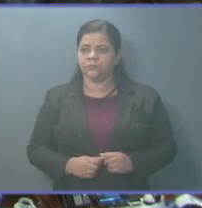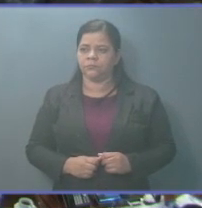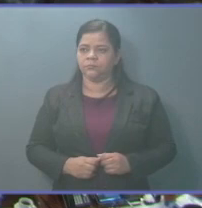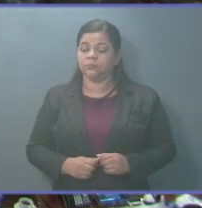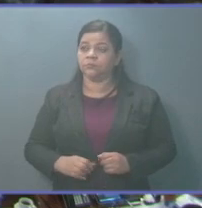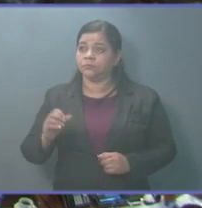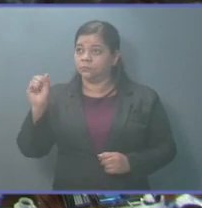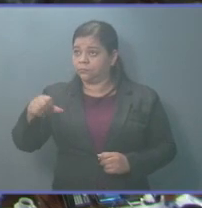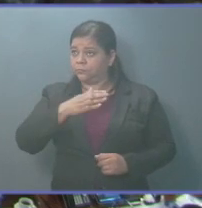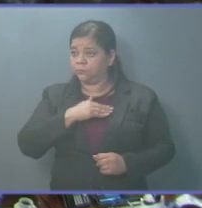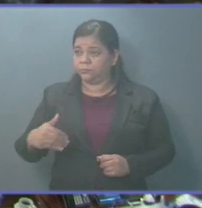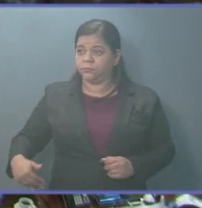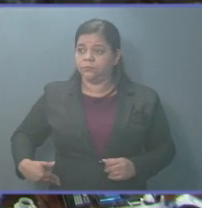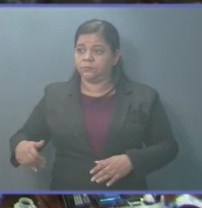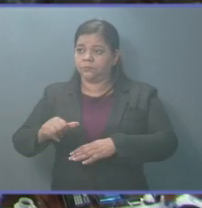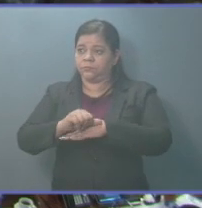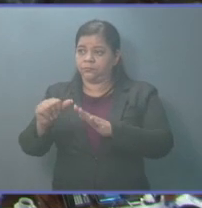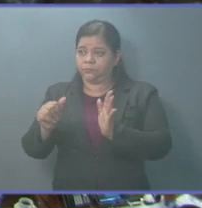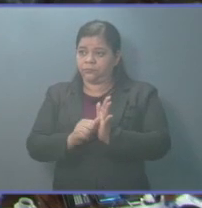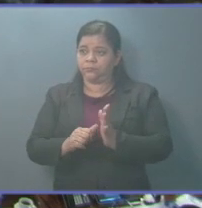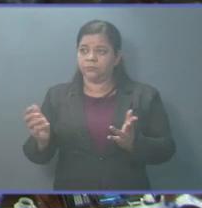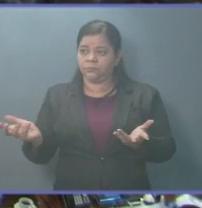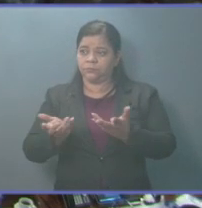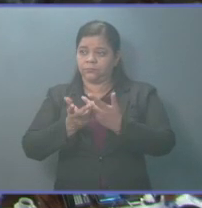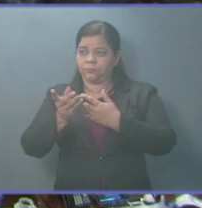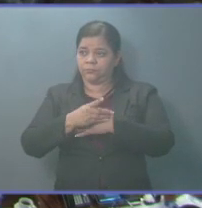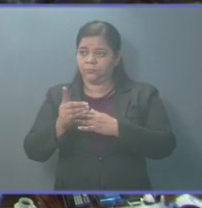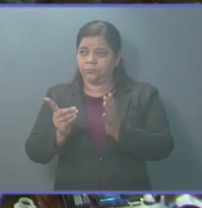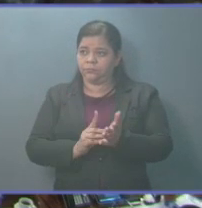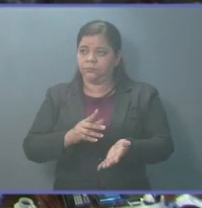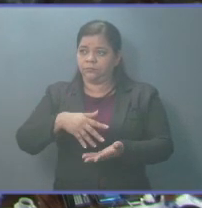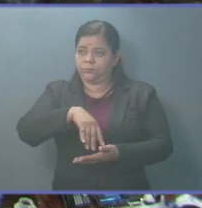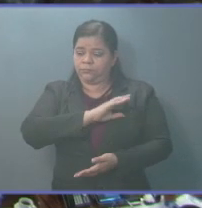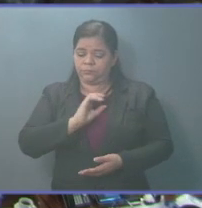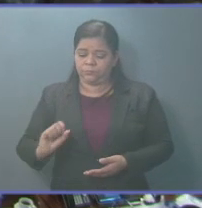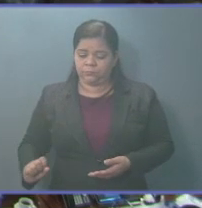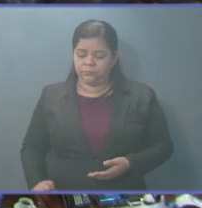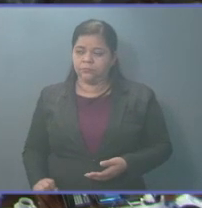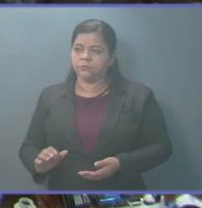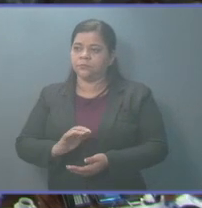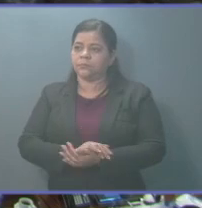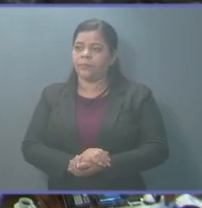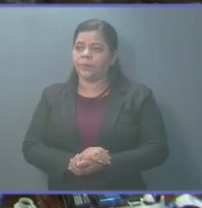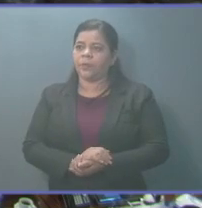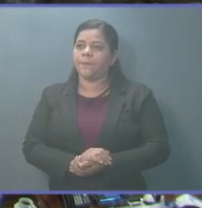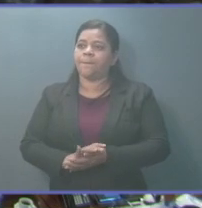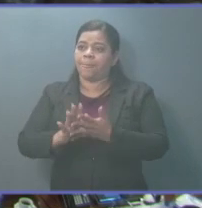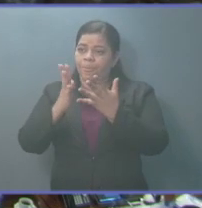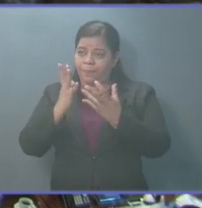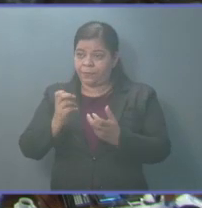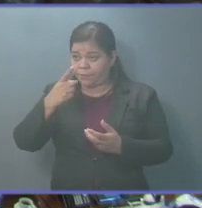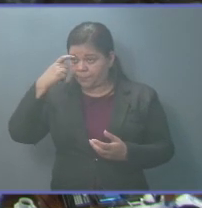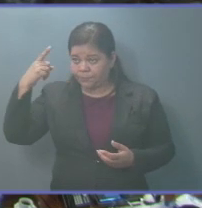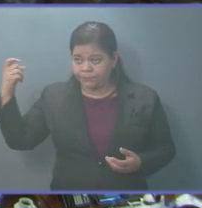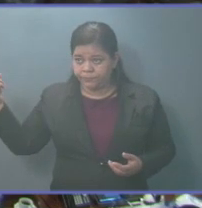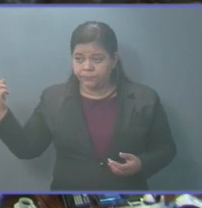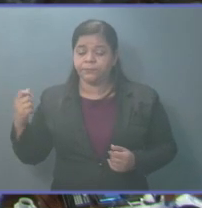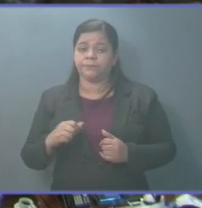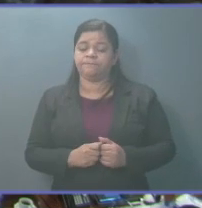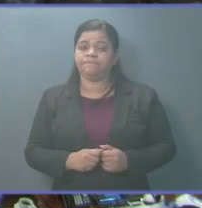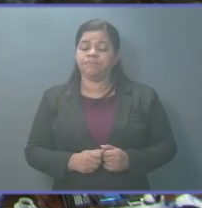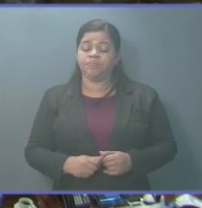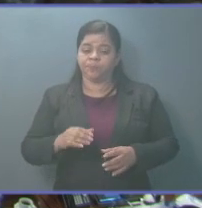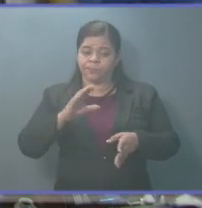Señor presidente de esta Asamblea Legislativa, colegas diputados y pueblo salvadoreño, solo quiero recordar en